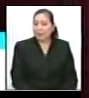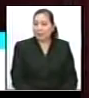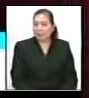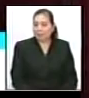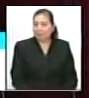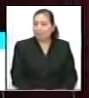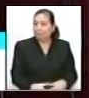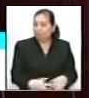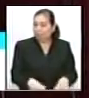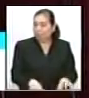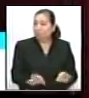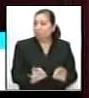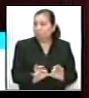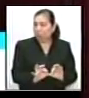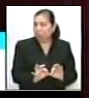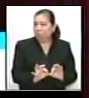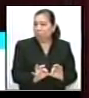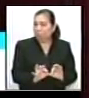esta importante comisión en